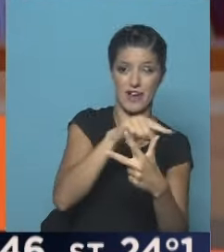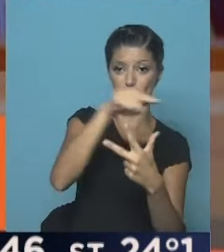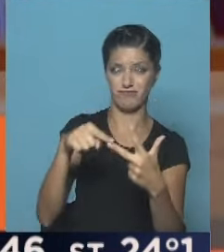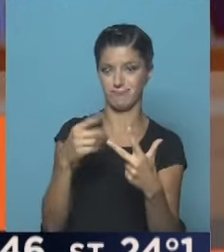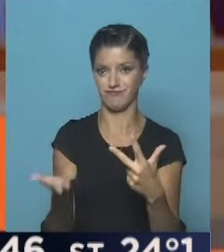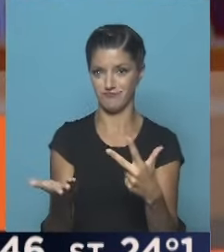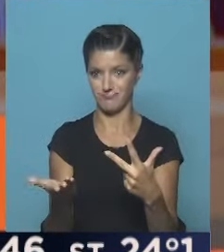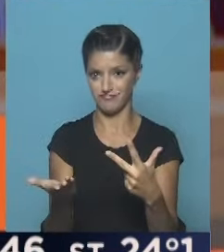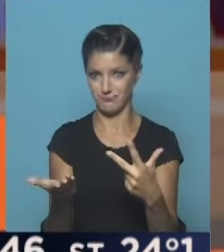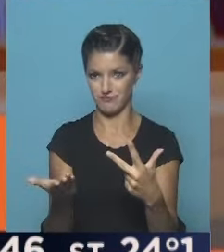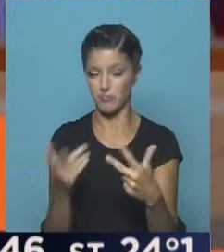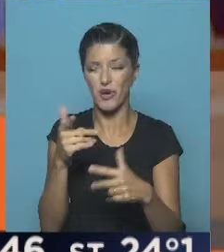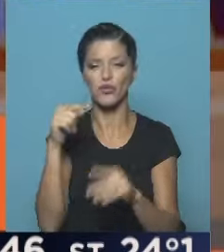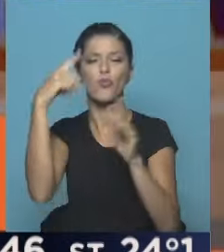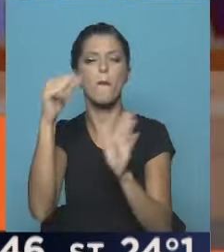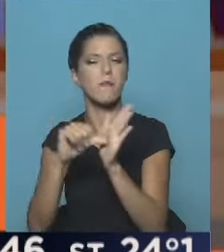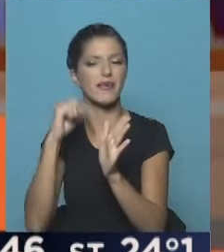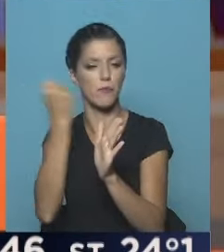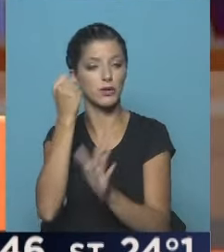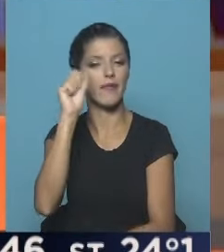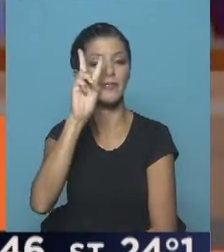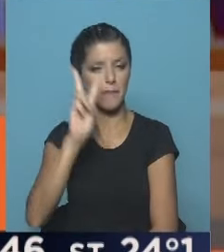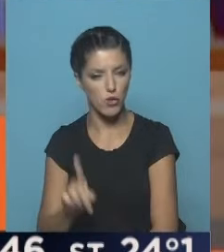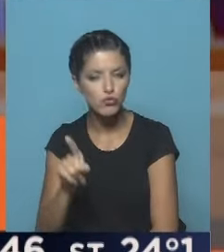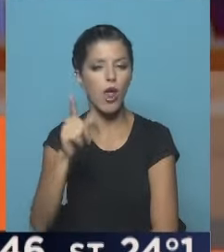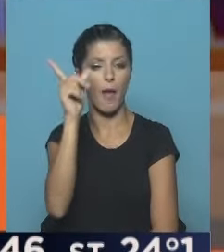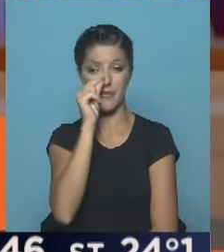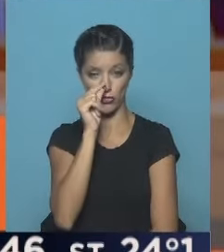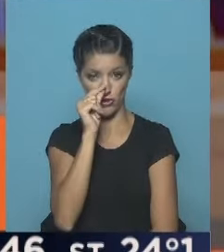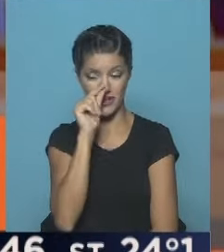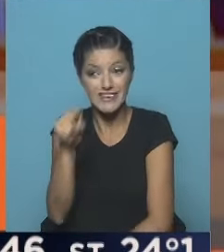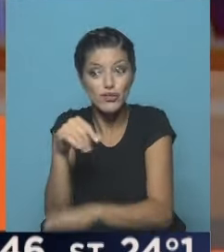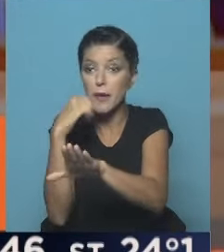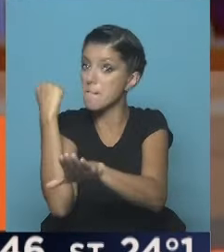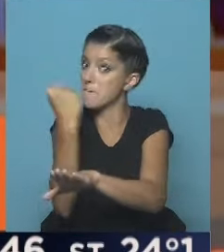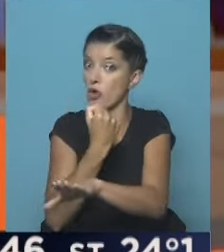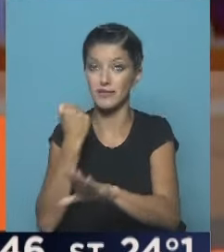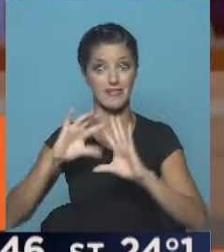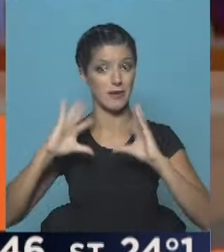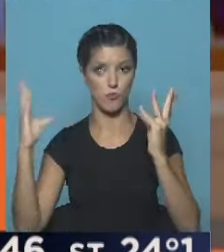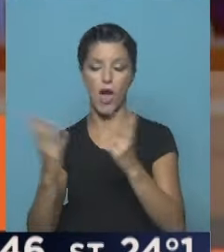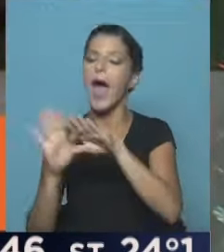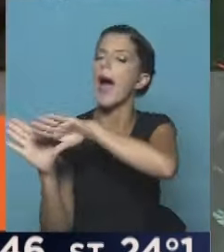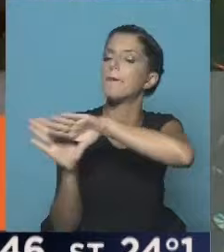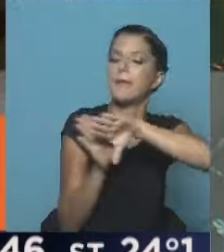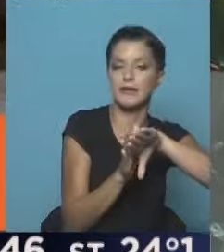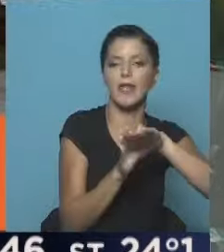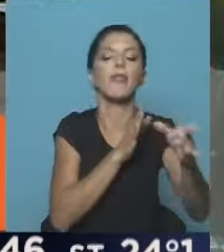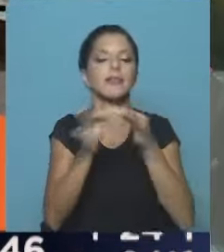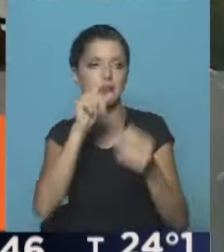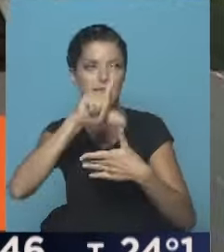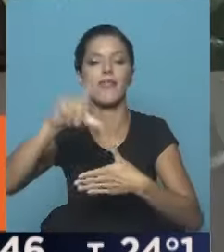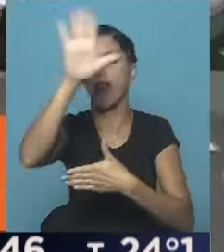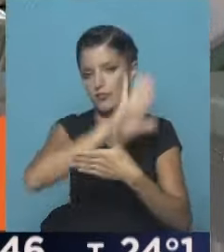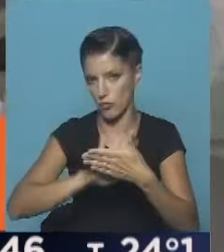actores. Entonces, esto en el terreno internacional tiene una importancia que excede estrictamente la dinámica regional. Pero ahora sí, podemos volver